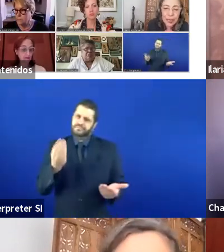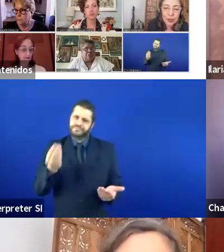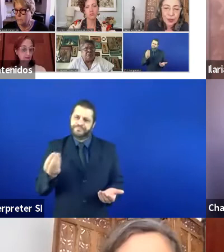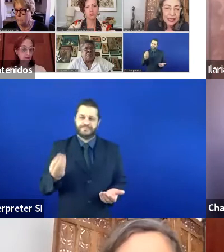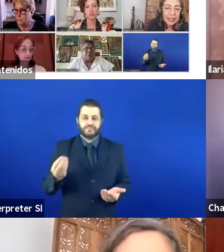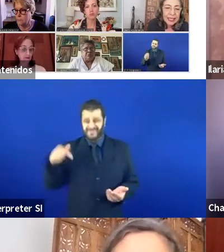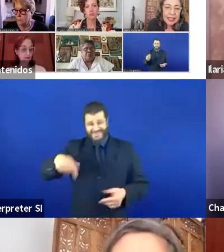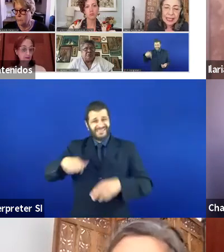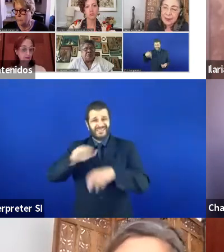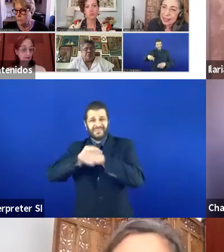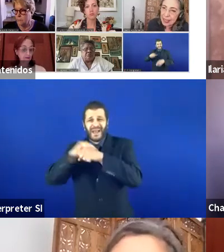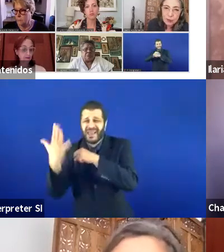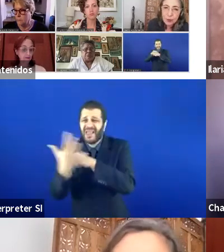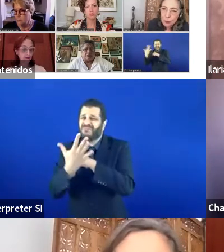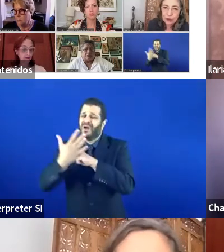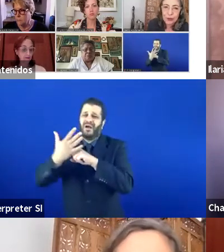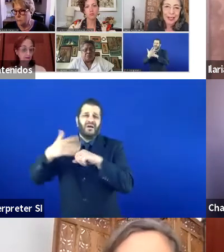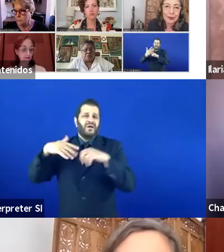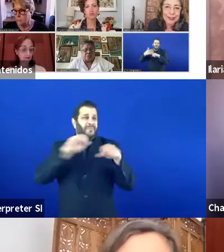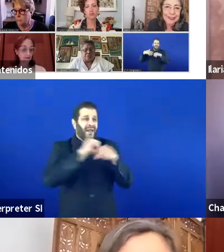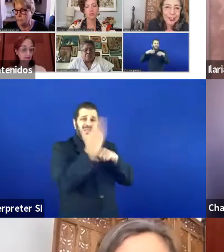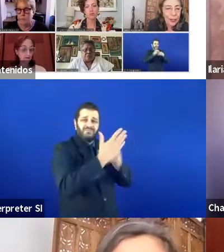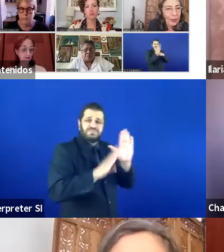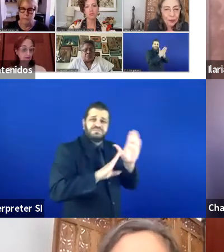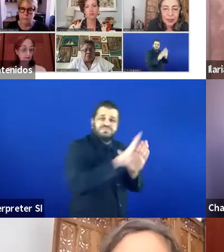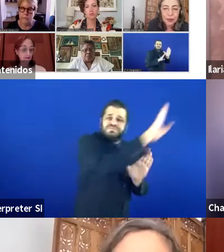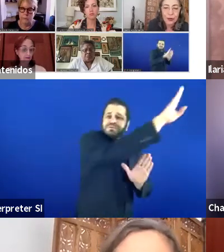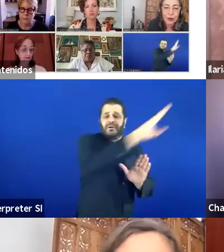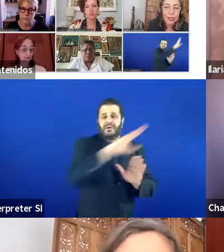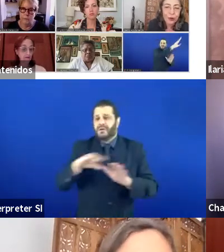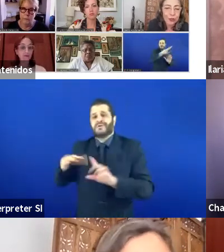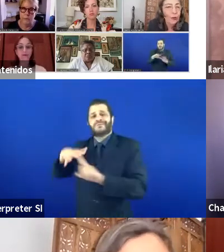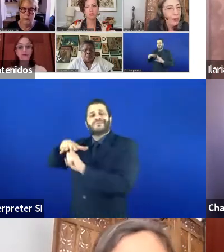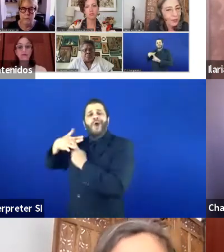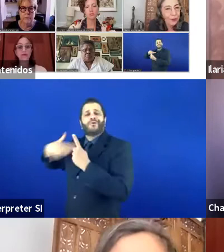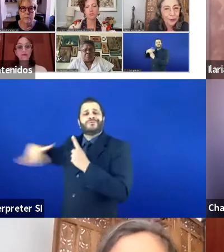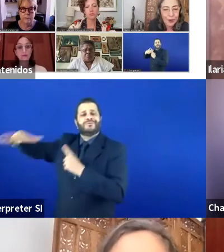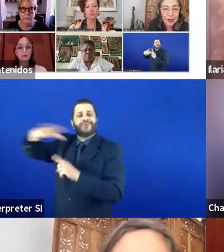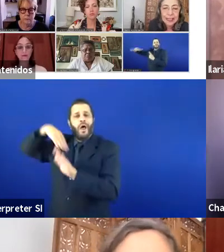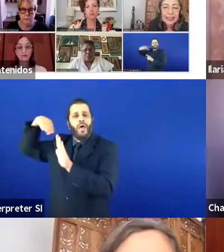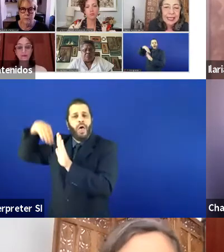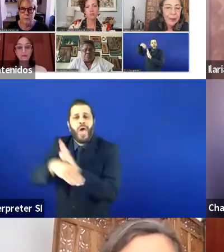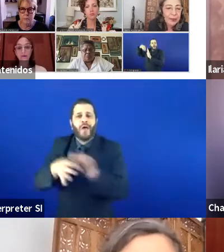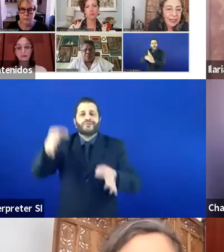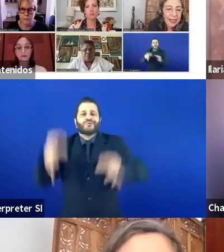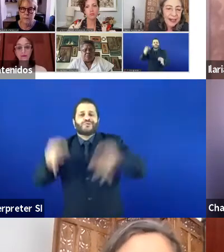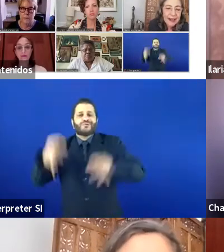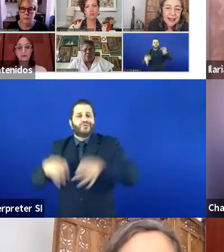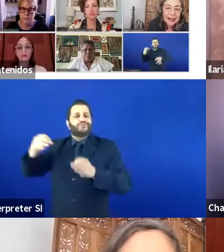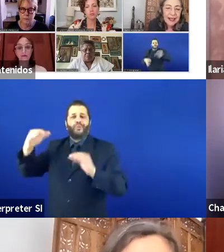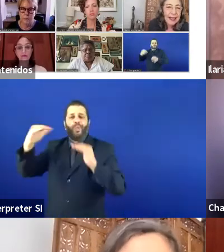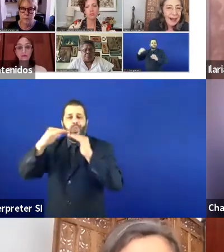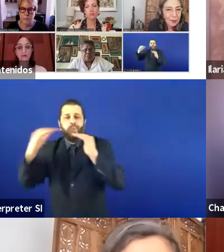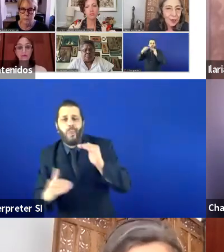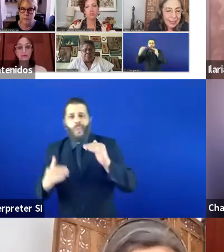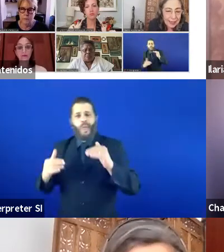acentuado y lamentamos mucho que la justicia no haya cumplido su rol y no esté cumpliendo su rol de proteger